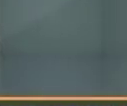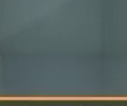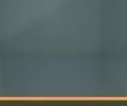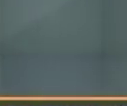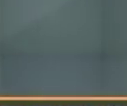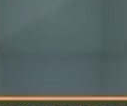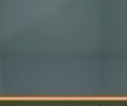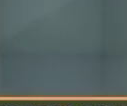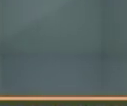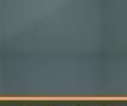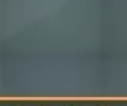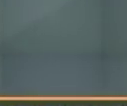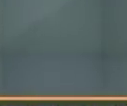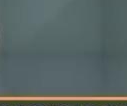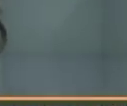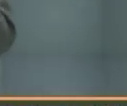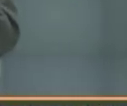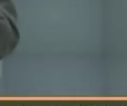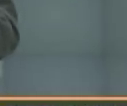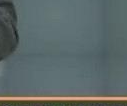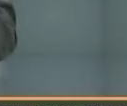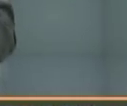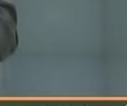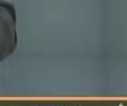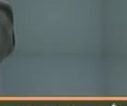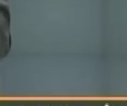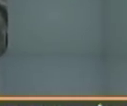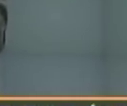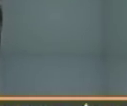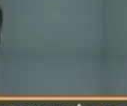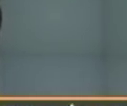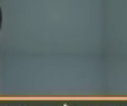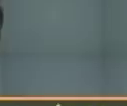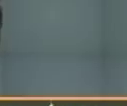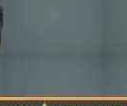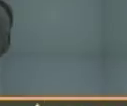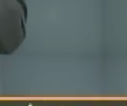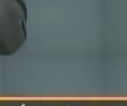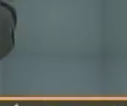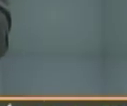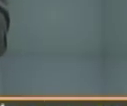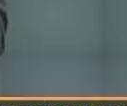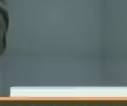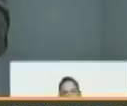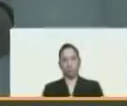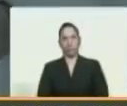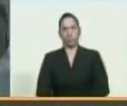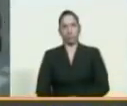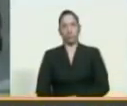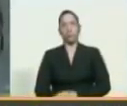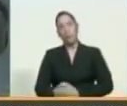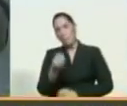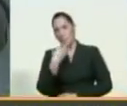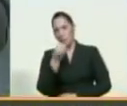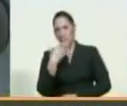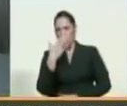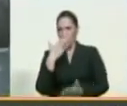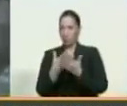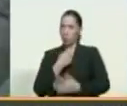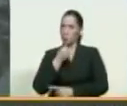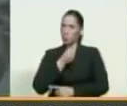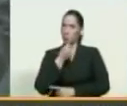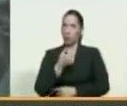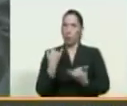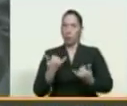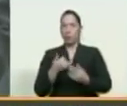Pueblo trabajador a la calle, movilización que se ocurre a esta hora en vivo y directo, pero también hay noticias de interés en el Palacio de Miraflores, en la sala de prensa. Javier Nichirino nos